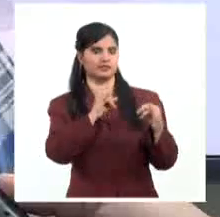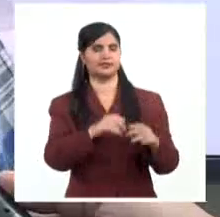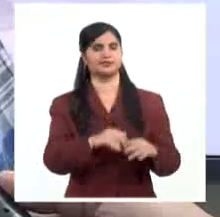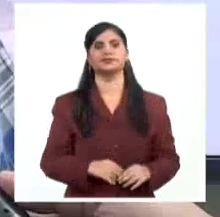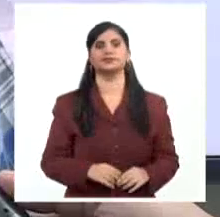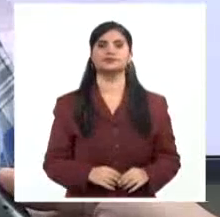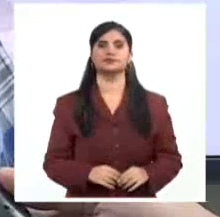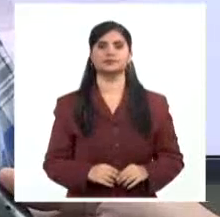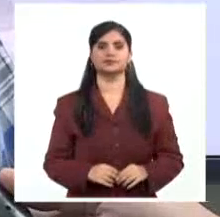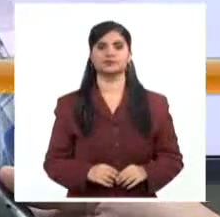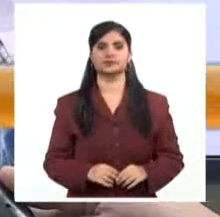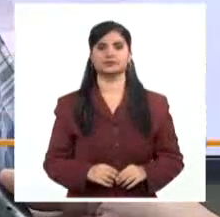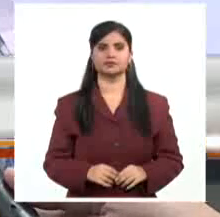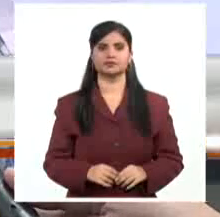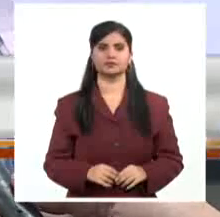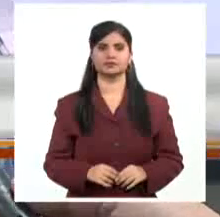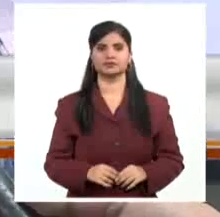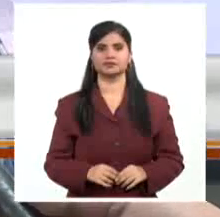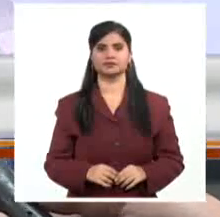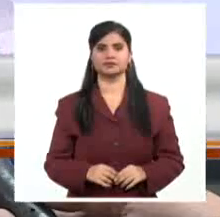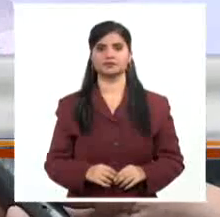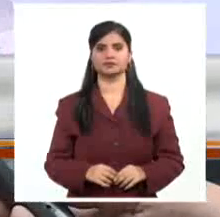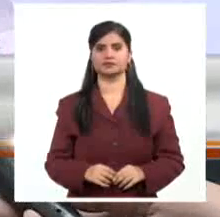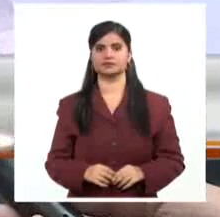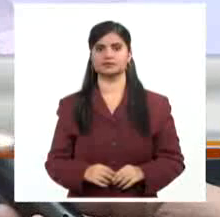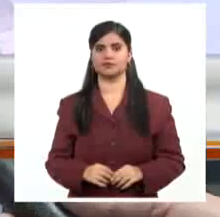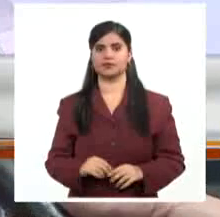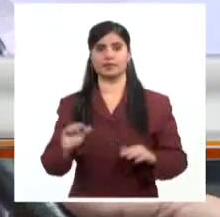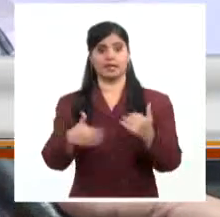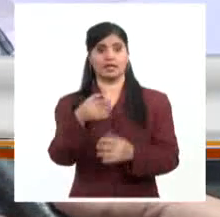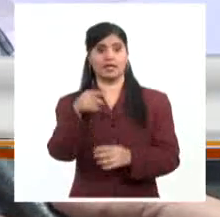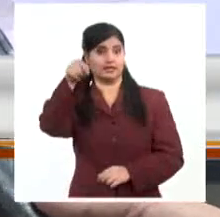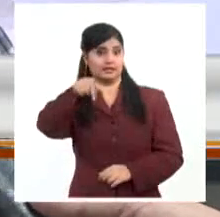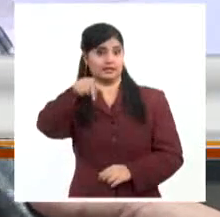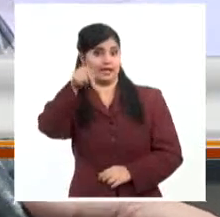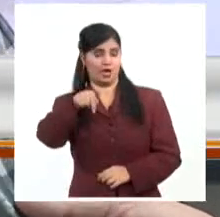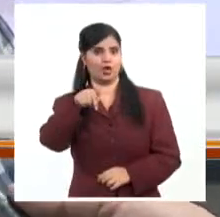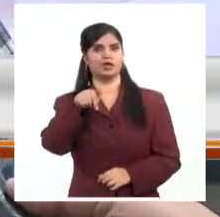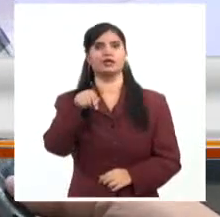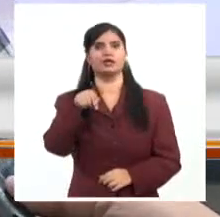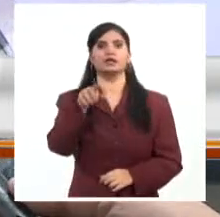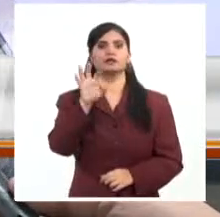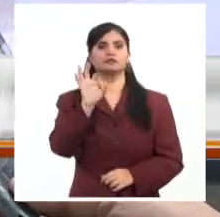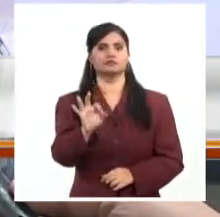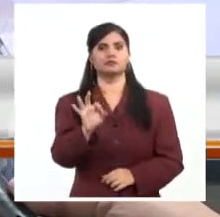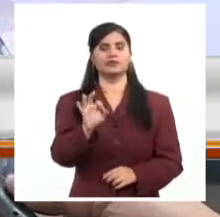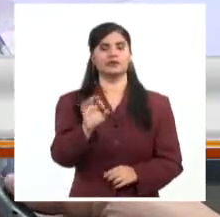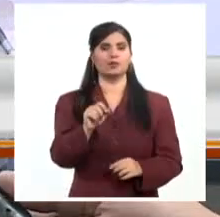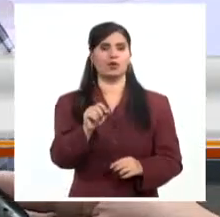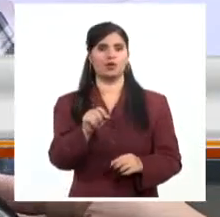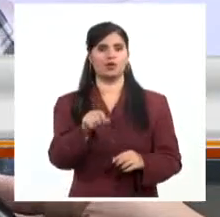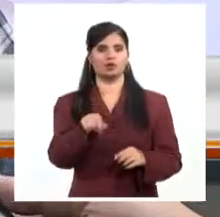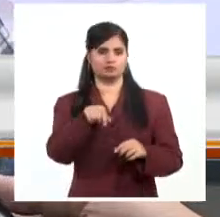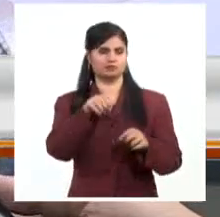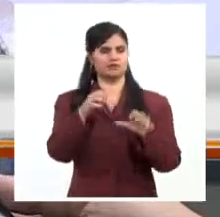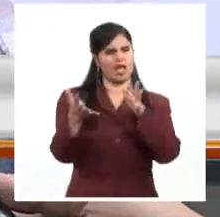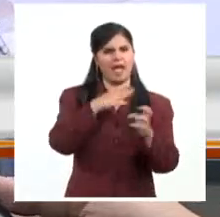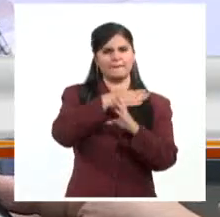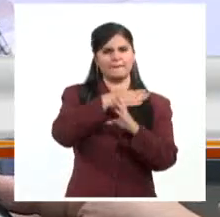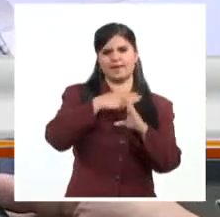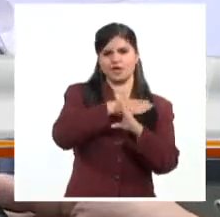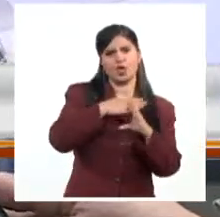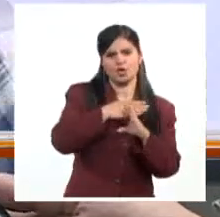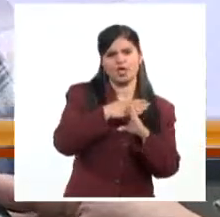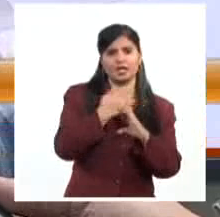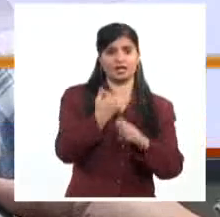En el día de hoy, la unidad de la termoeléctrica Antonio Videra debe incorporarse nuevamente al sistema, que debe estar sobre el mediodía,